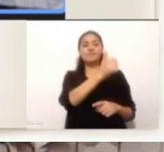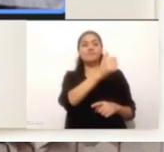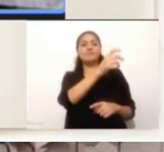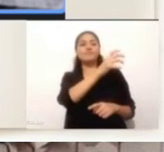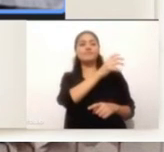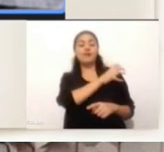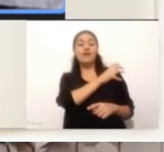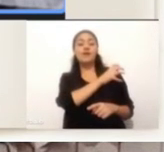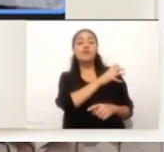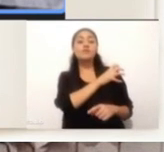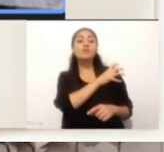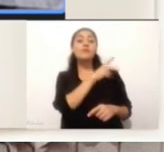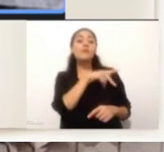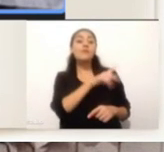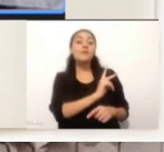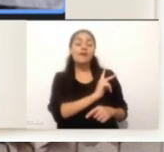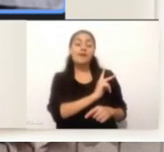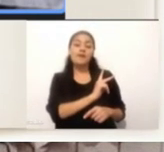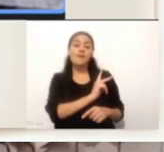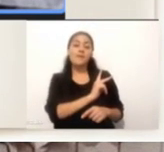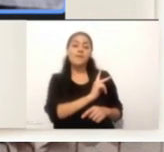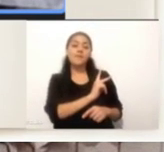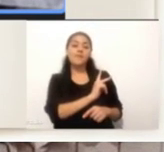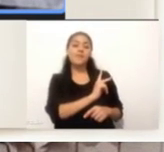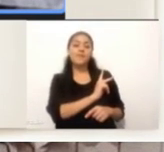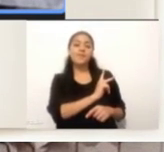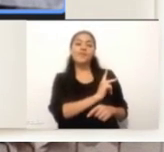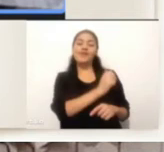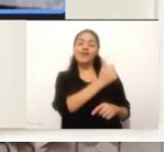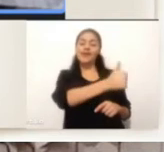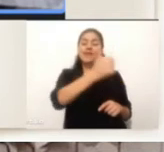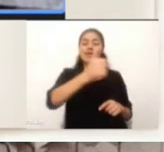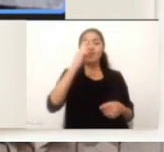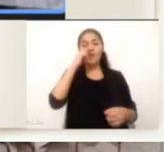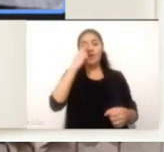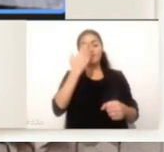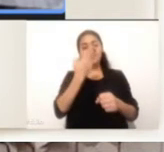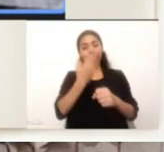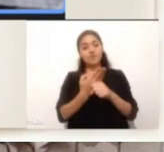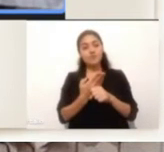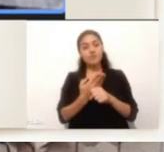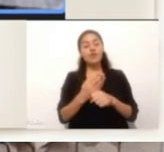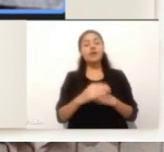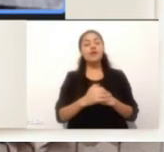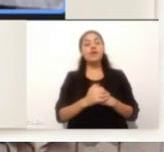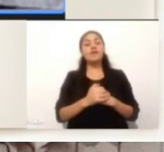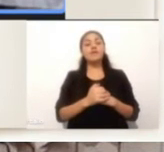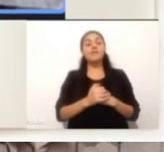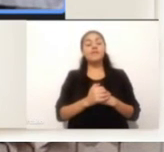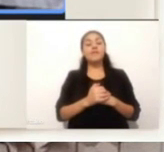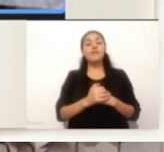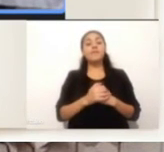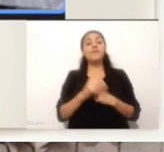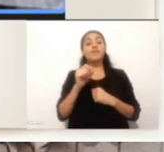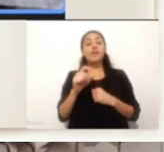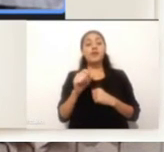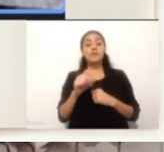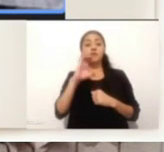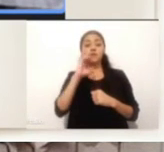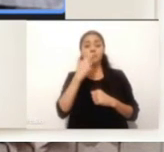estado, sino la alta participación de la ciudadanía chihuahuense, que alcanzó un